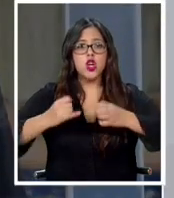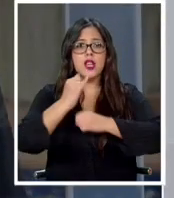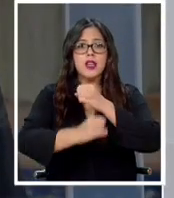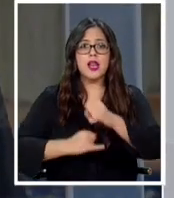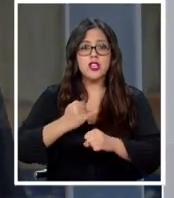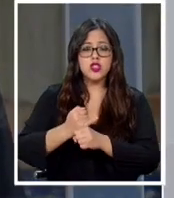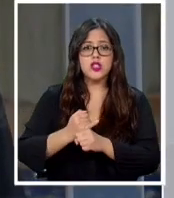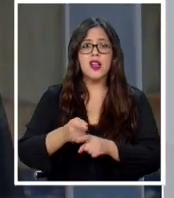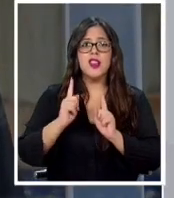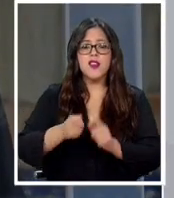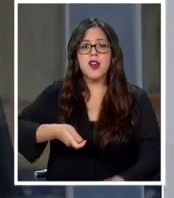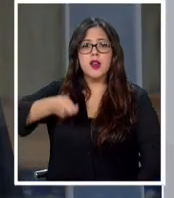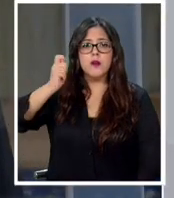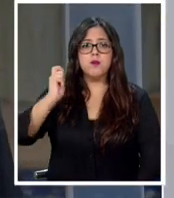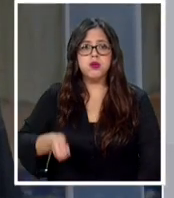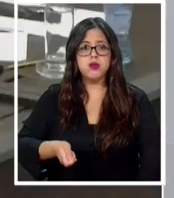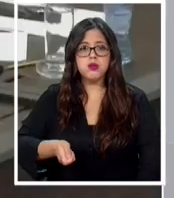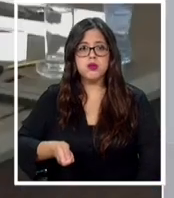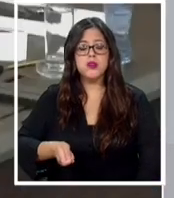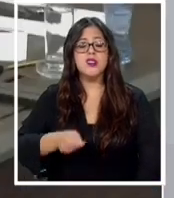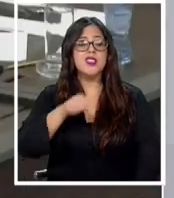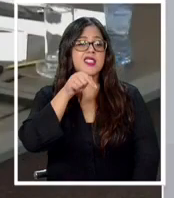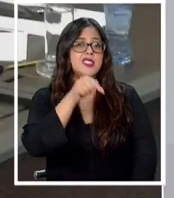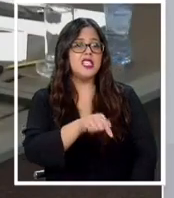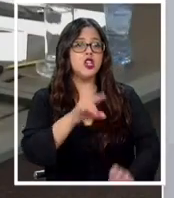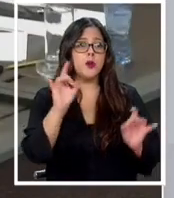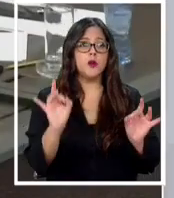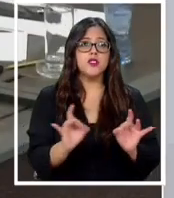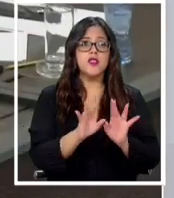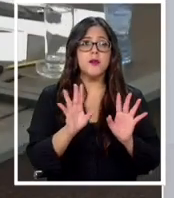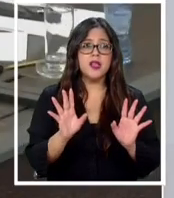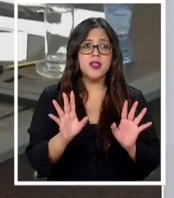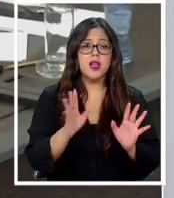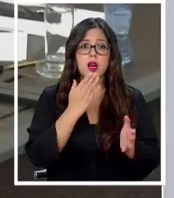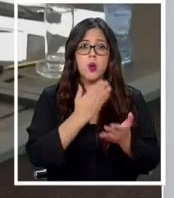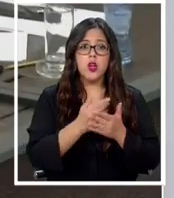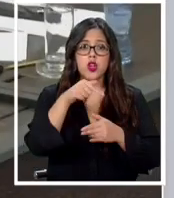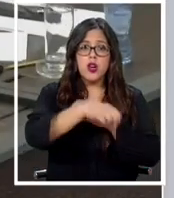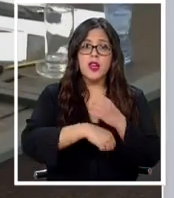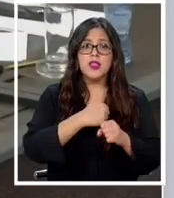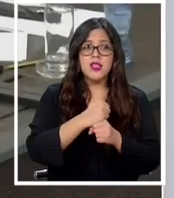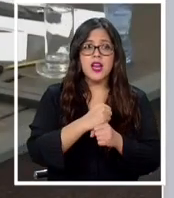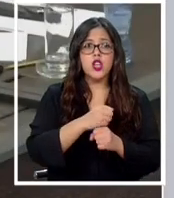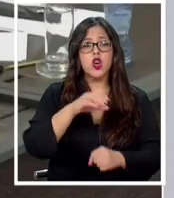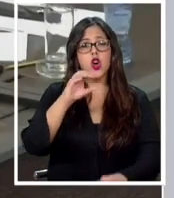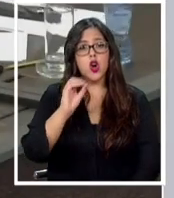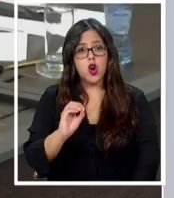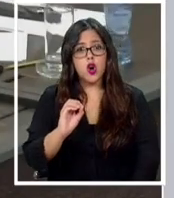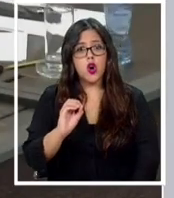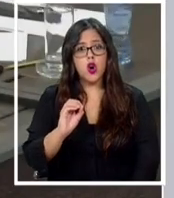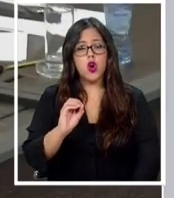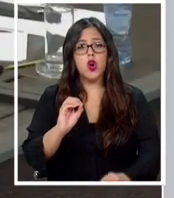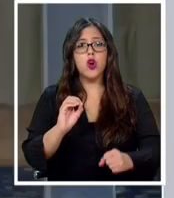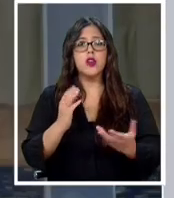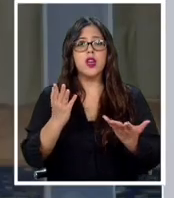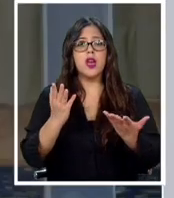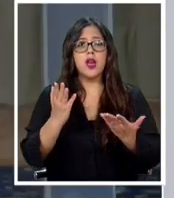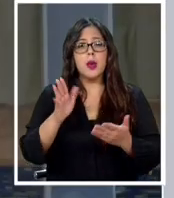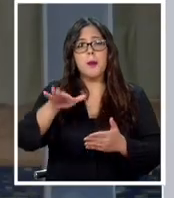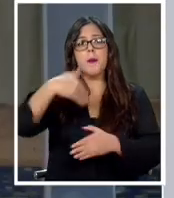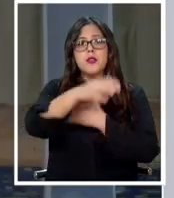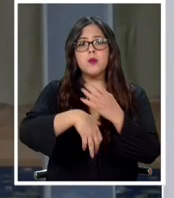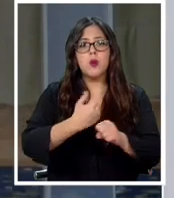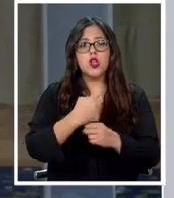deberá fallar esto debería pasar según los entendidos durante este año o ya para principios de